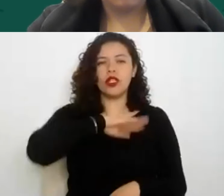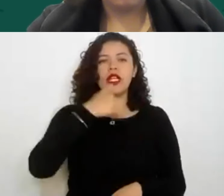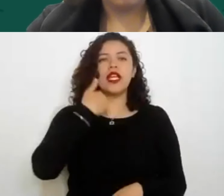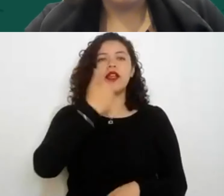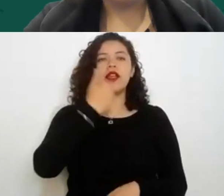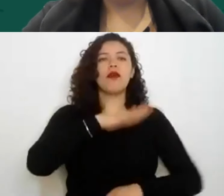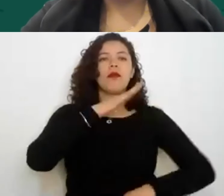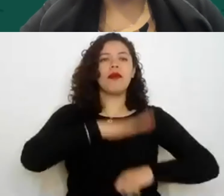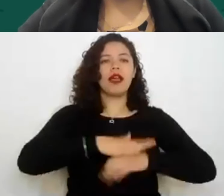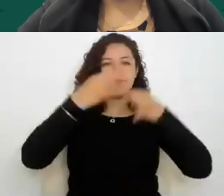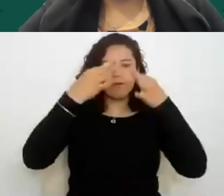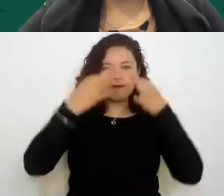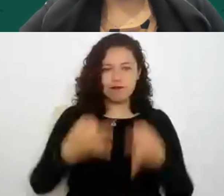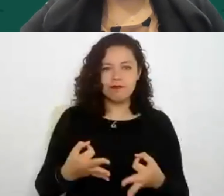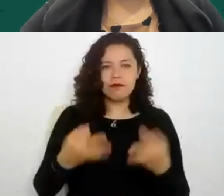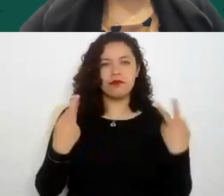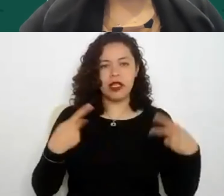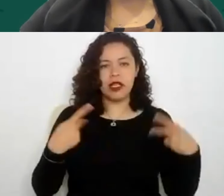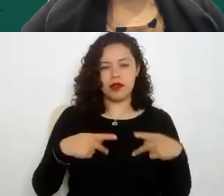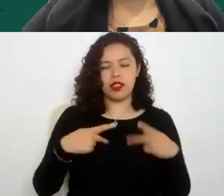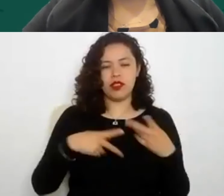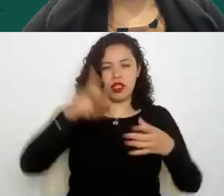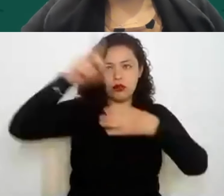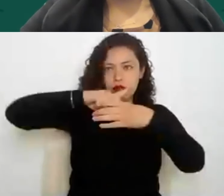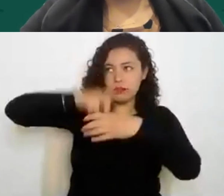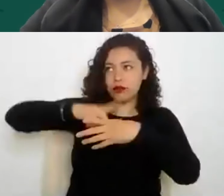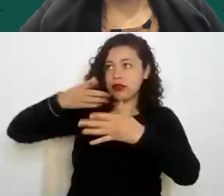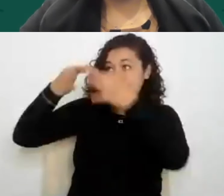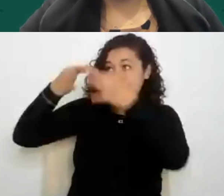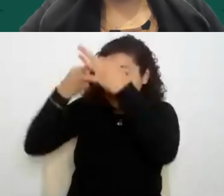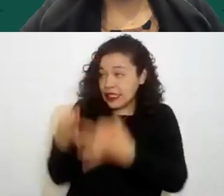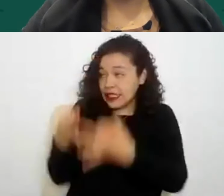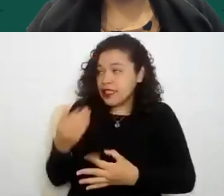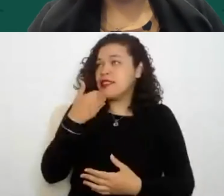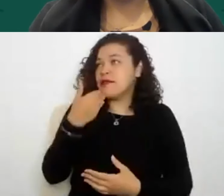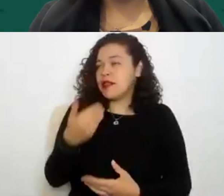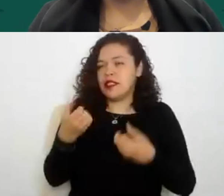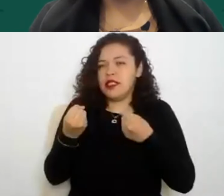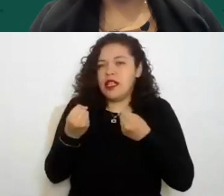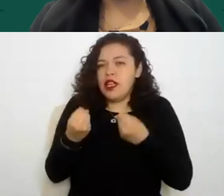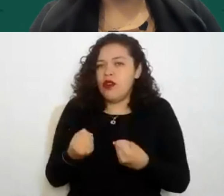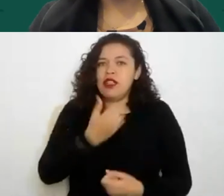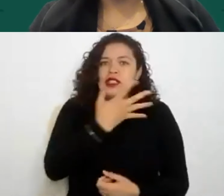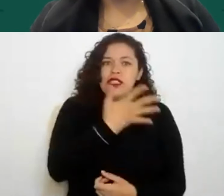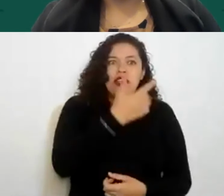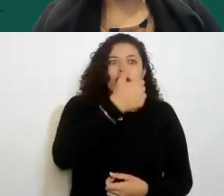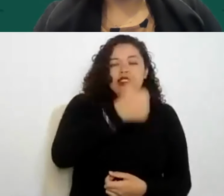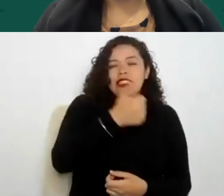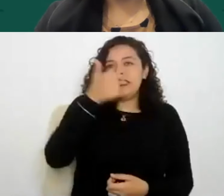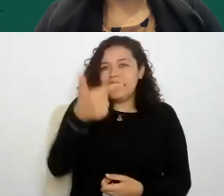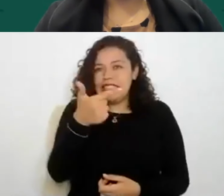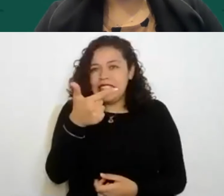los donantes, ¿no? Entonces nosotros pues tenemos 5, 6, 7 causas a la vez ahí en Fundación